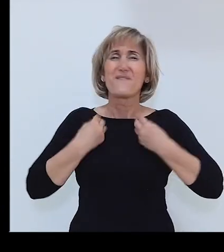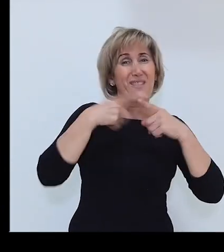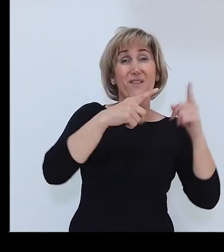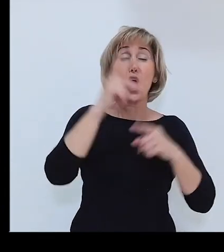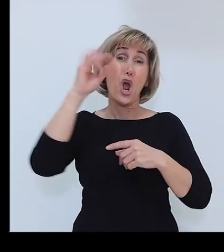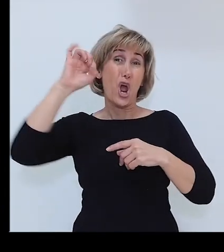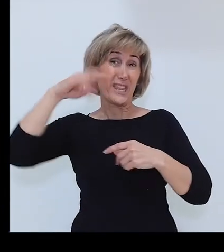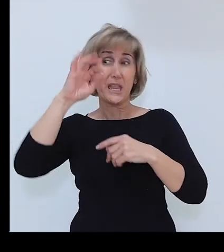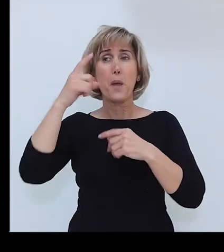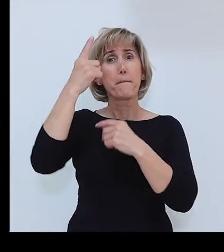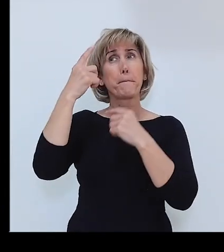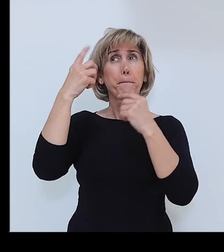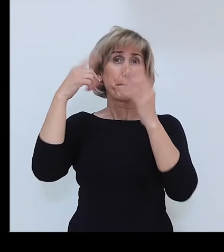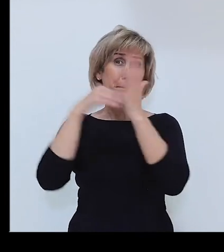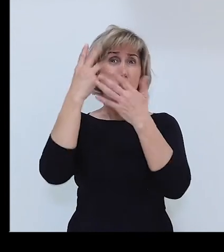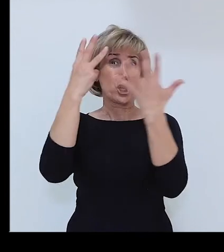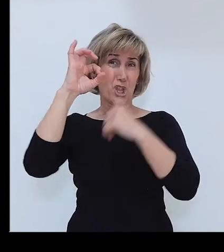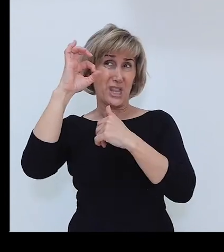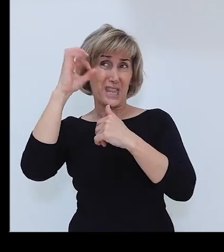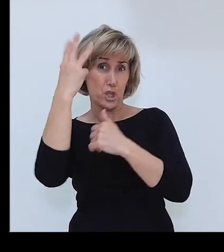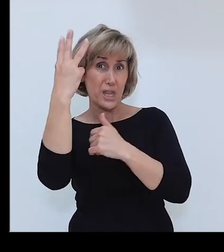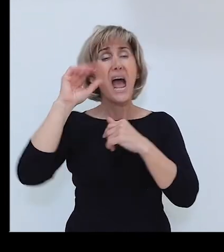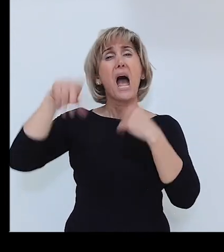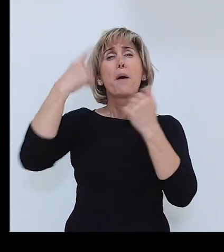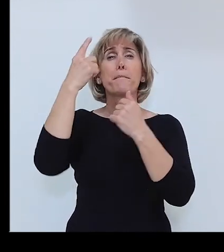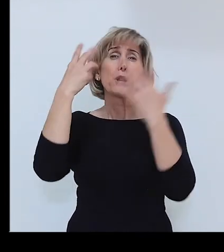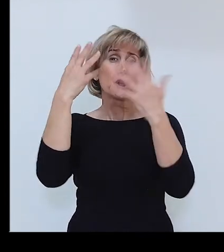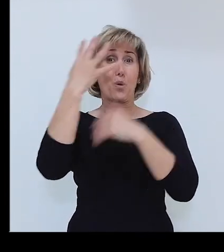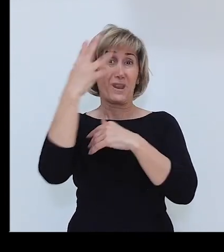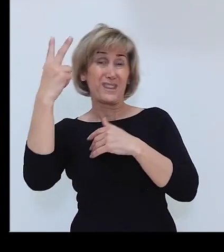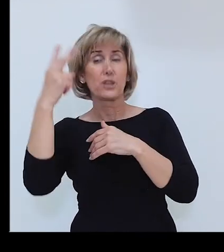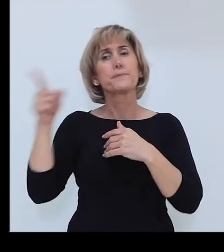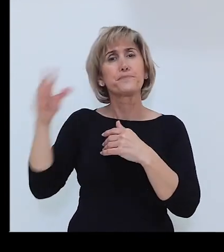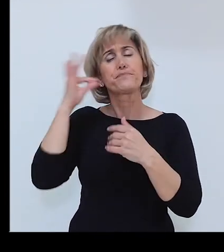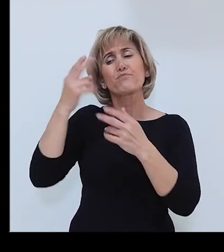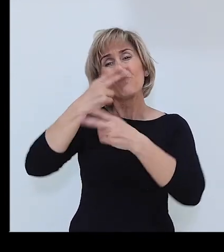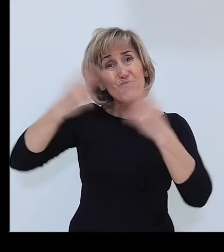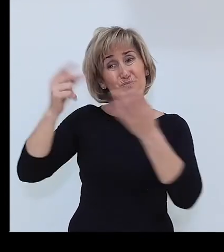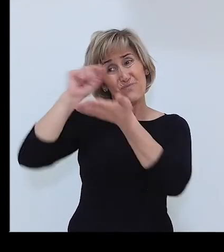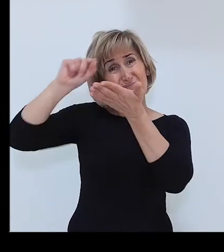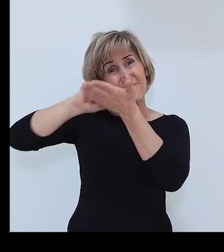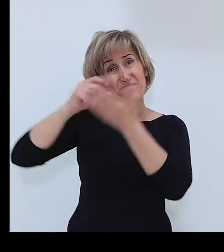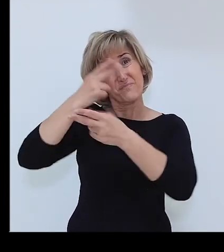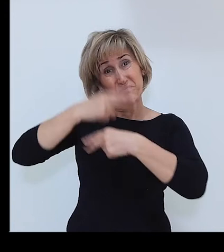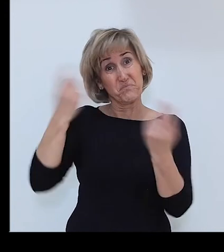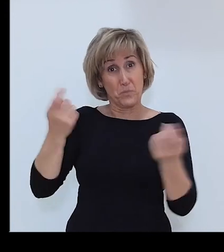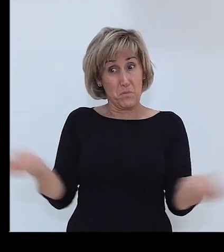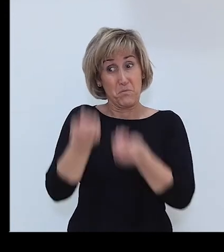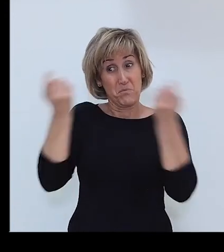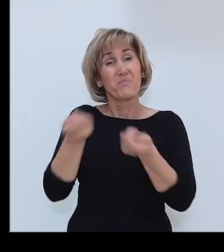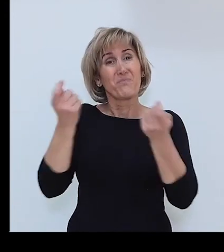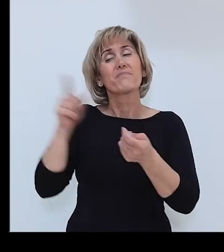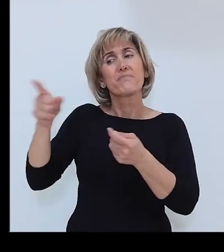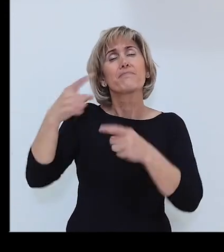de 1830 a 1842 tarda 12 años en publicar y en escribir su curso